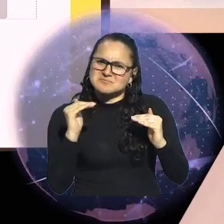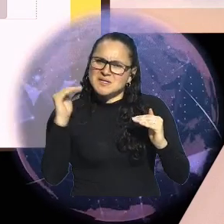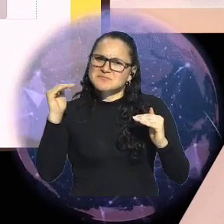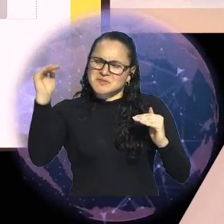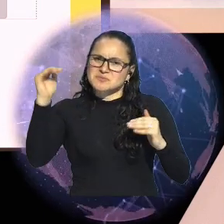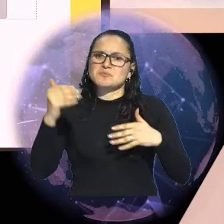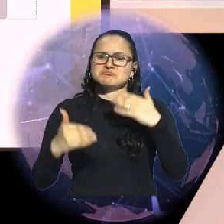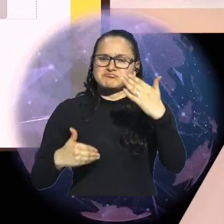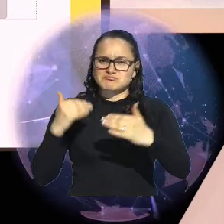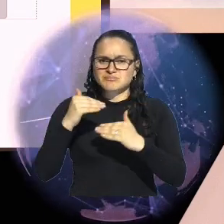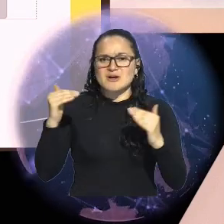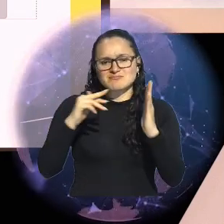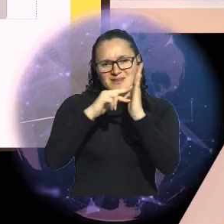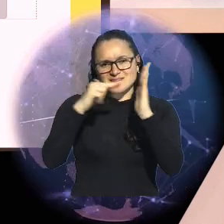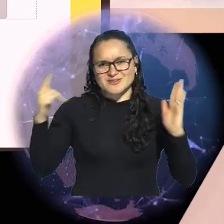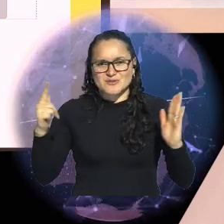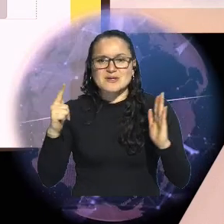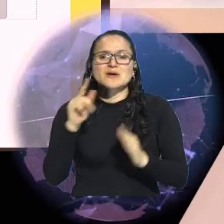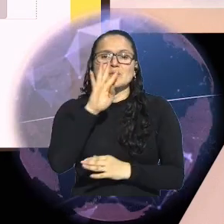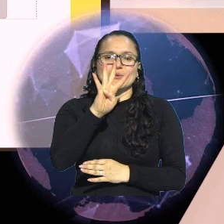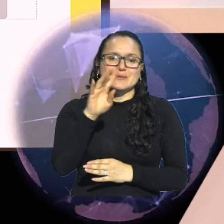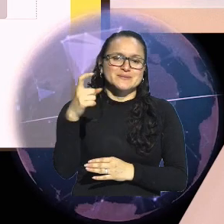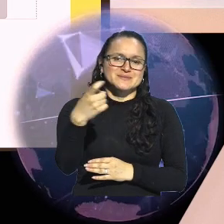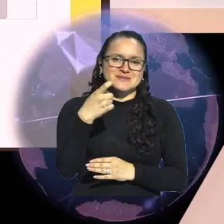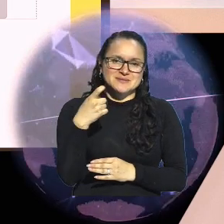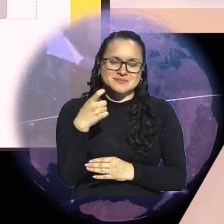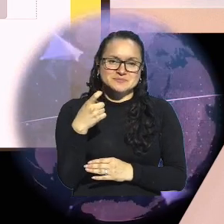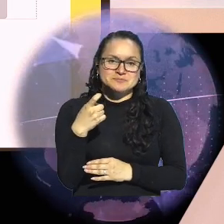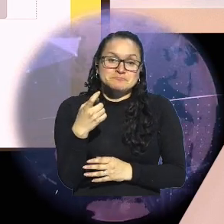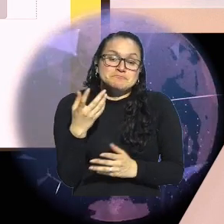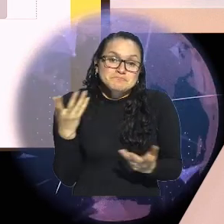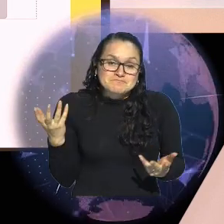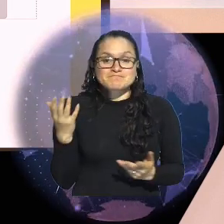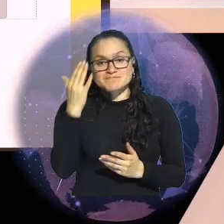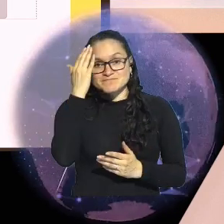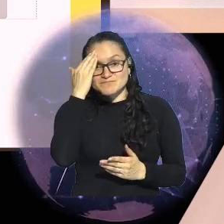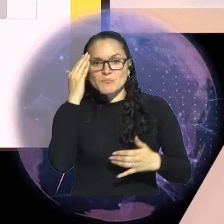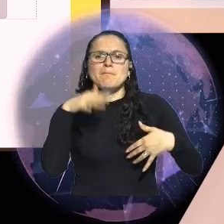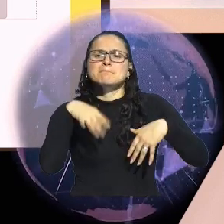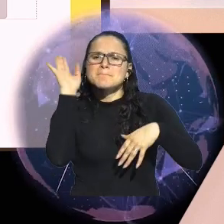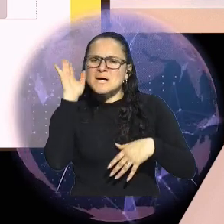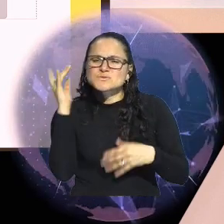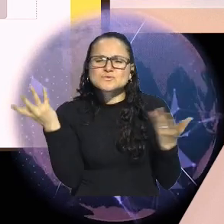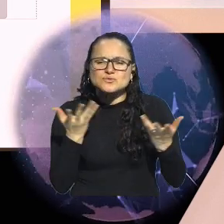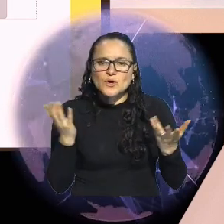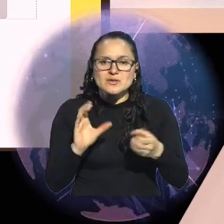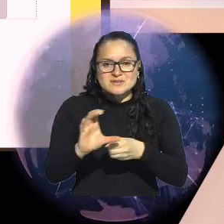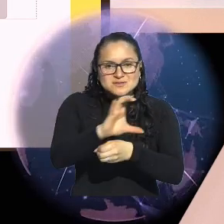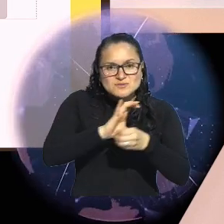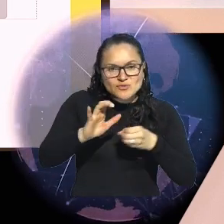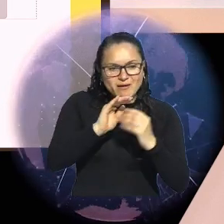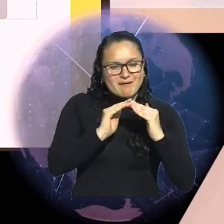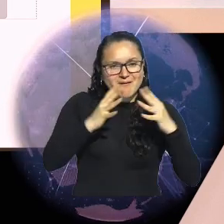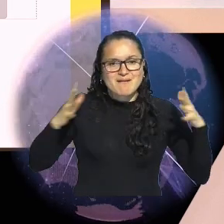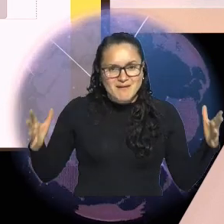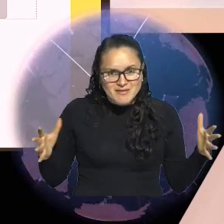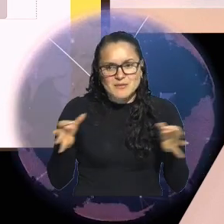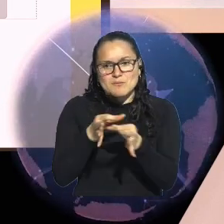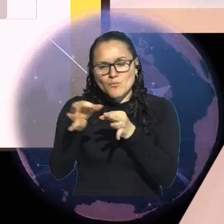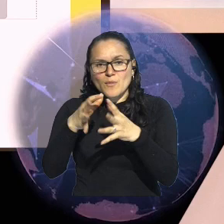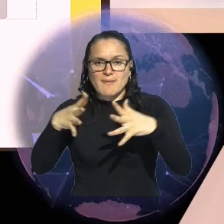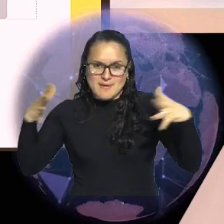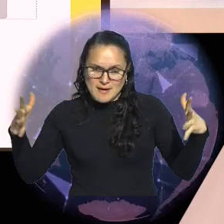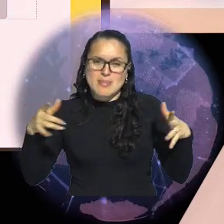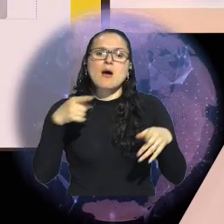tecnología 4g y opera principalmente en ciudades y municipios densamente programas con estos si